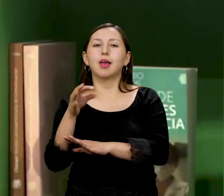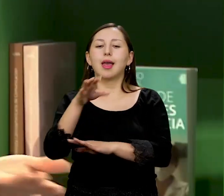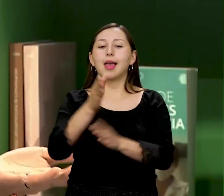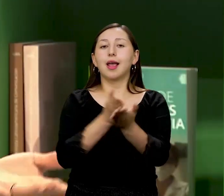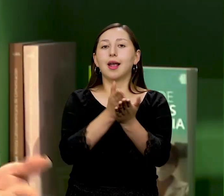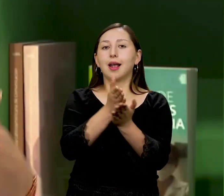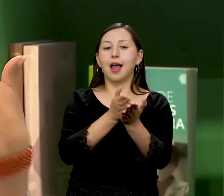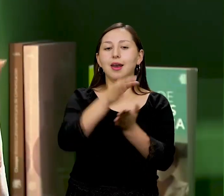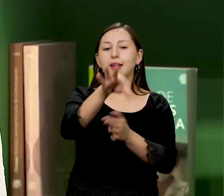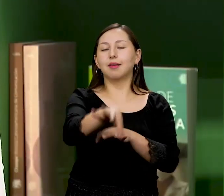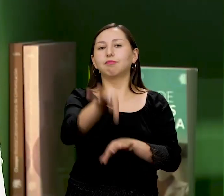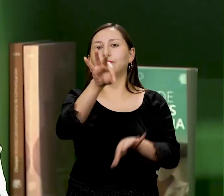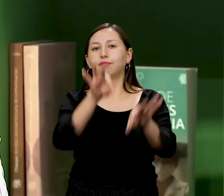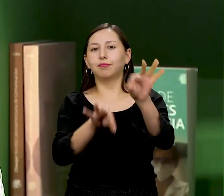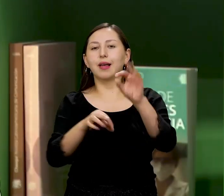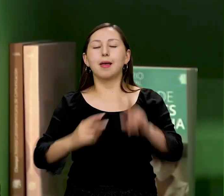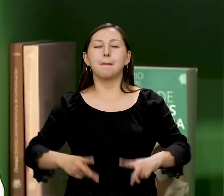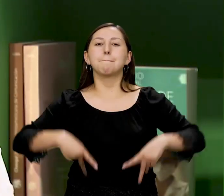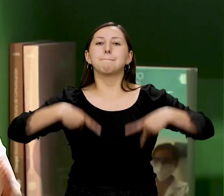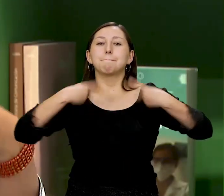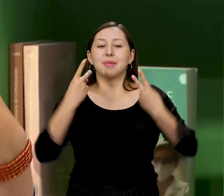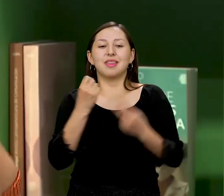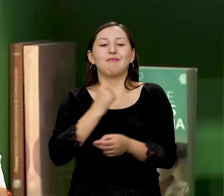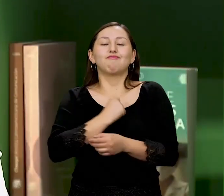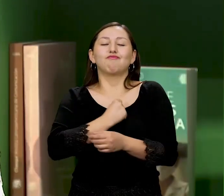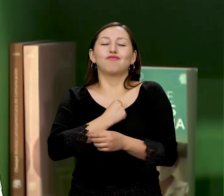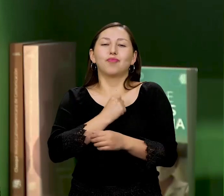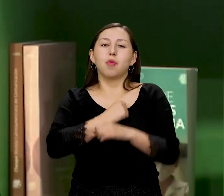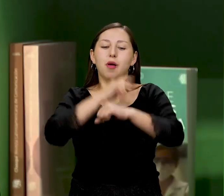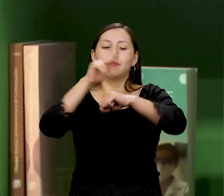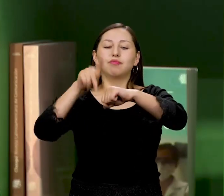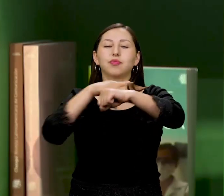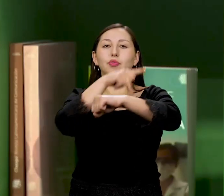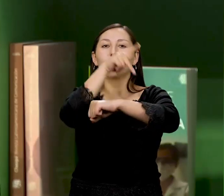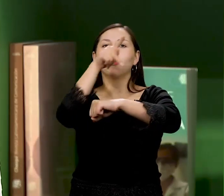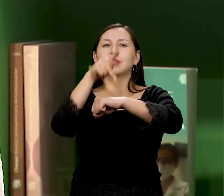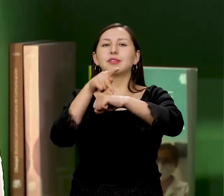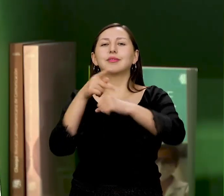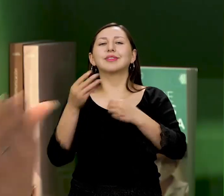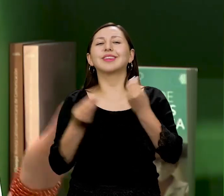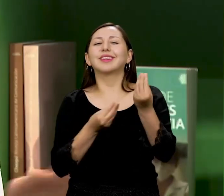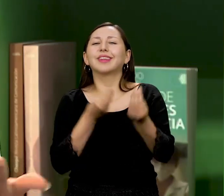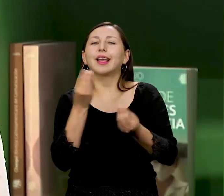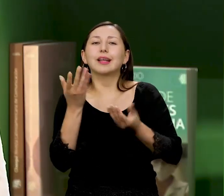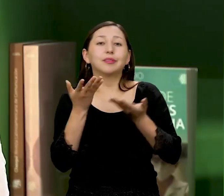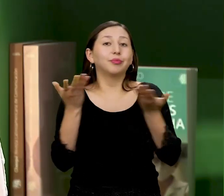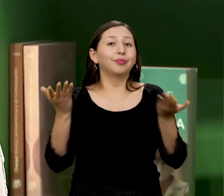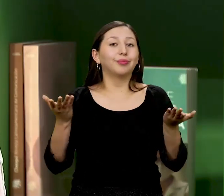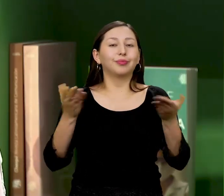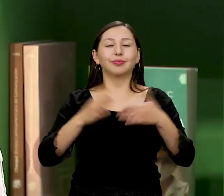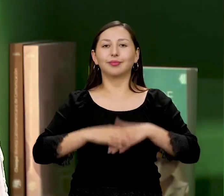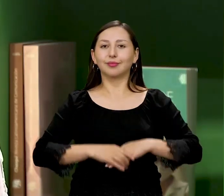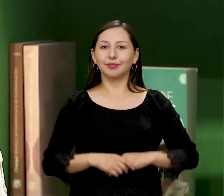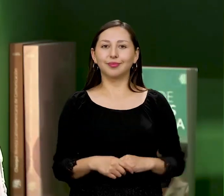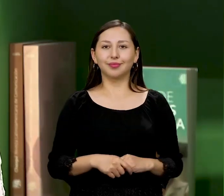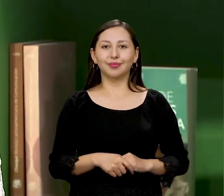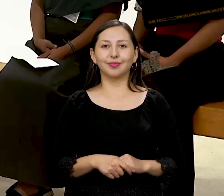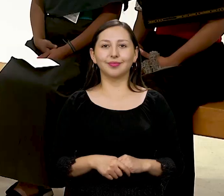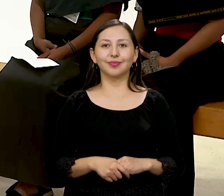la carrera. Como tú dices, te vas a dedicar tu vida, la mayor parte del tiempo quizás. Entonces, ¿qué tendríamos que tener en